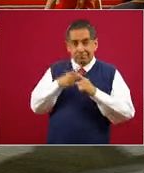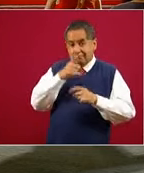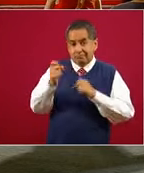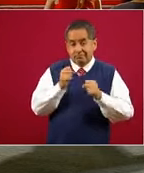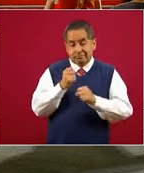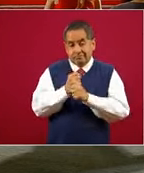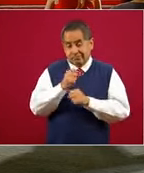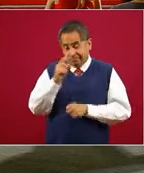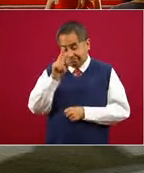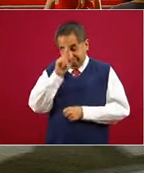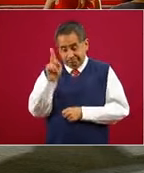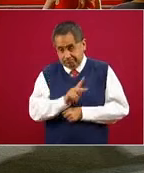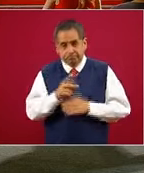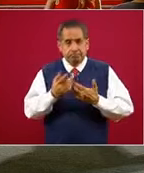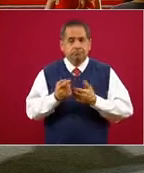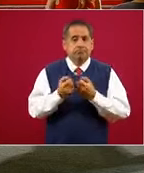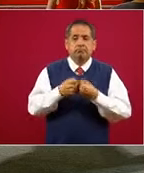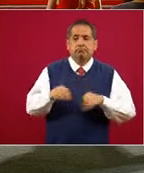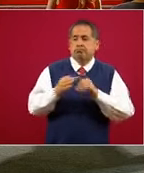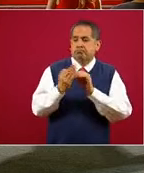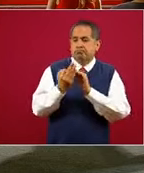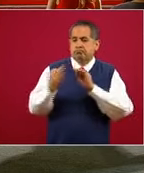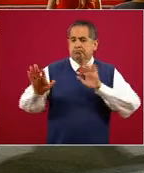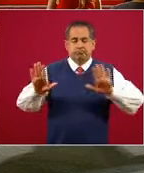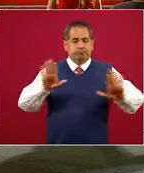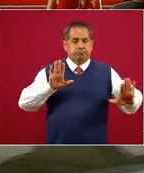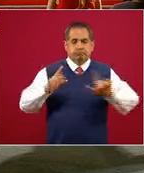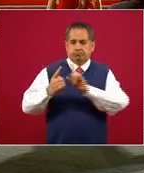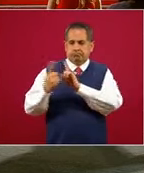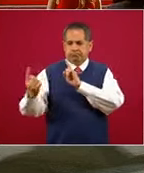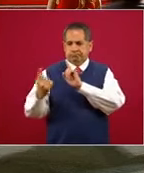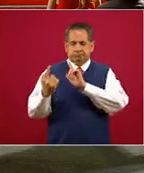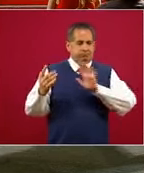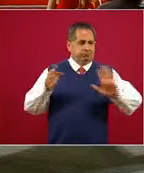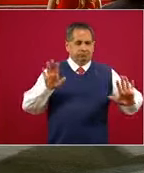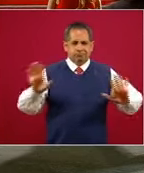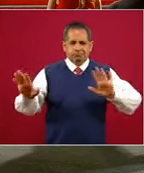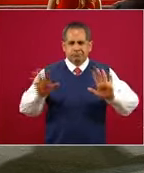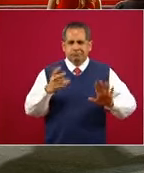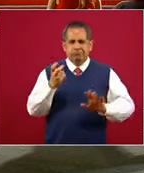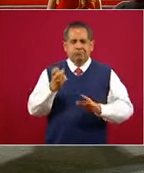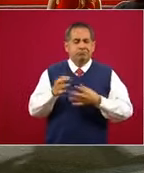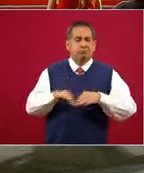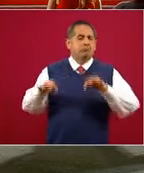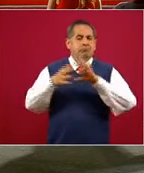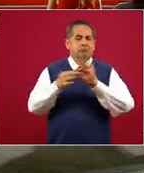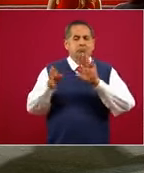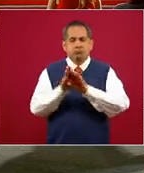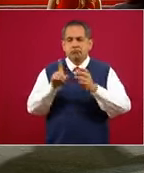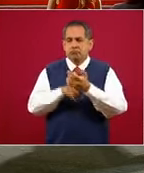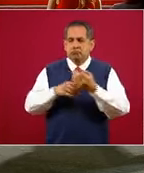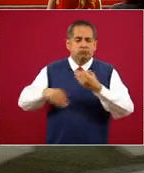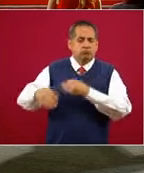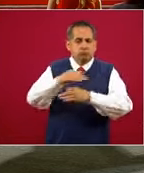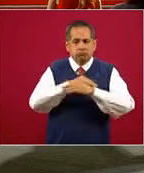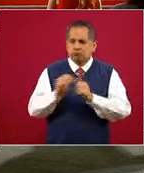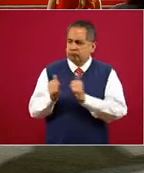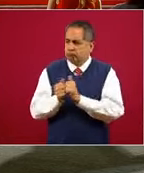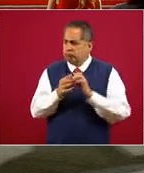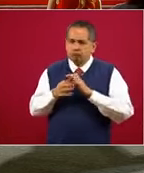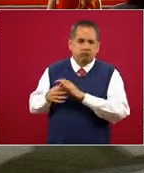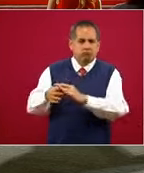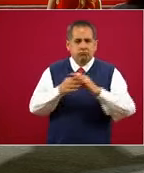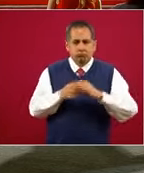Es por eso que también Susana Distancia nos acompaña y nos recuerda que todos estos elementos deben de estar coordinándose y por